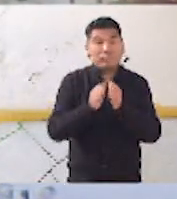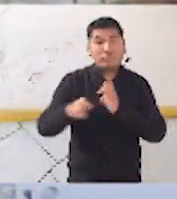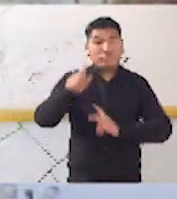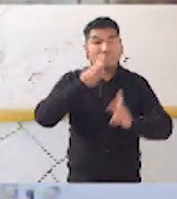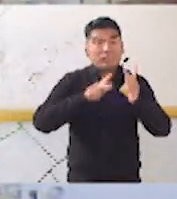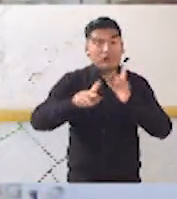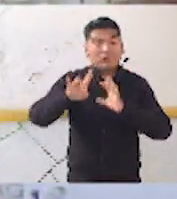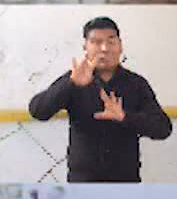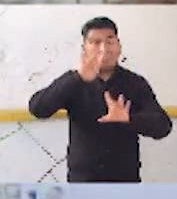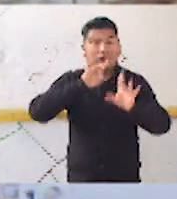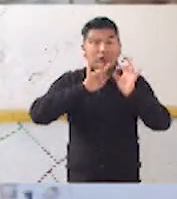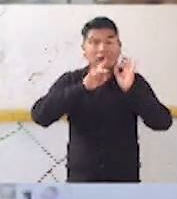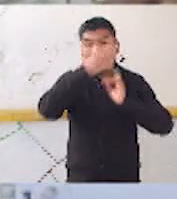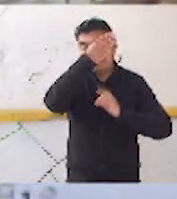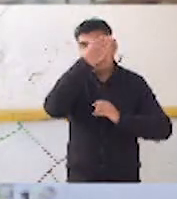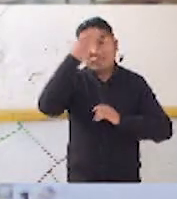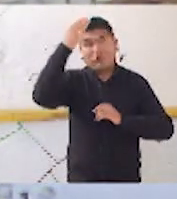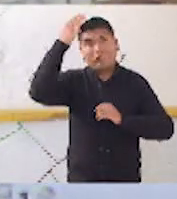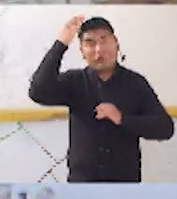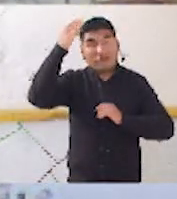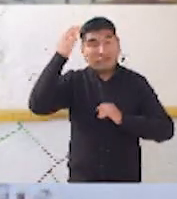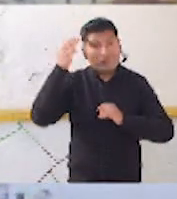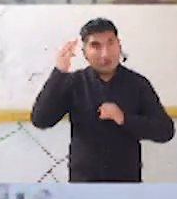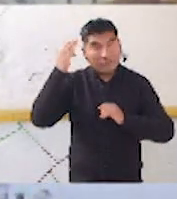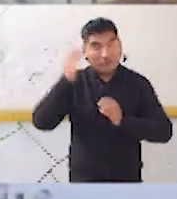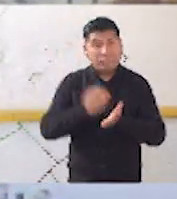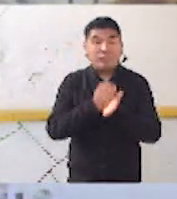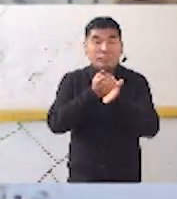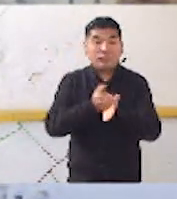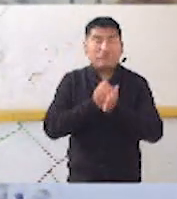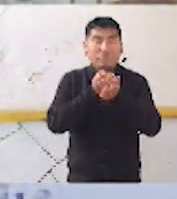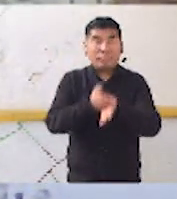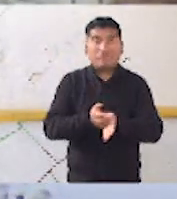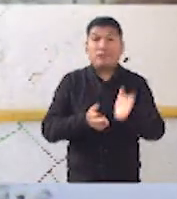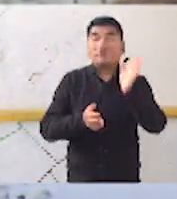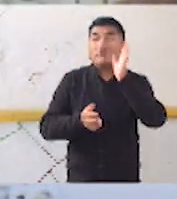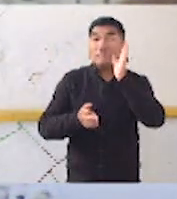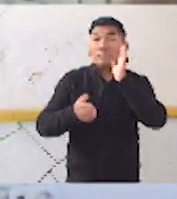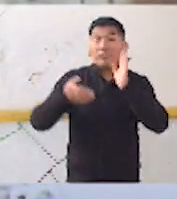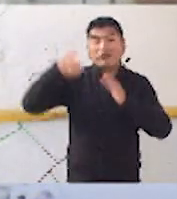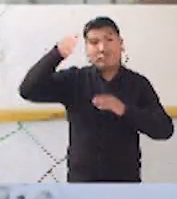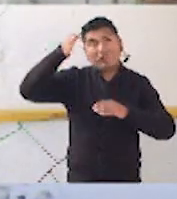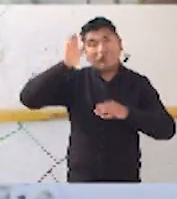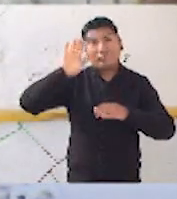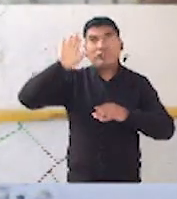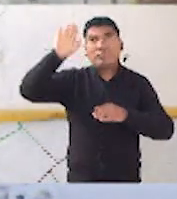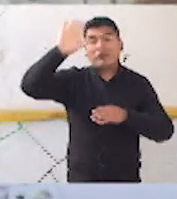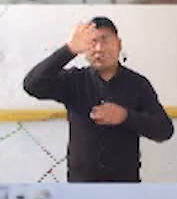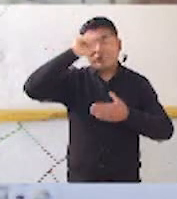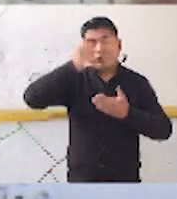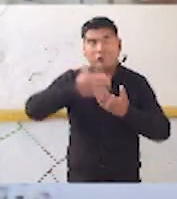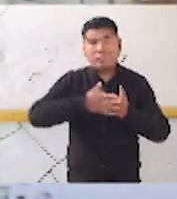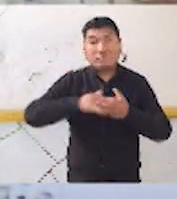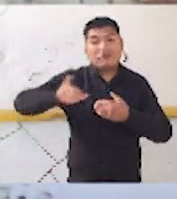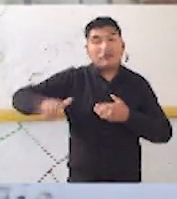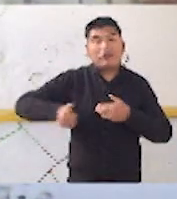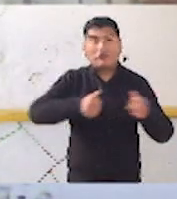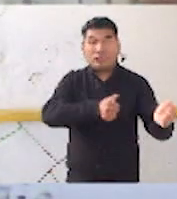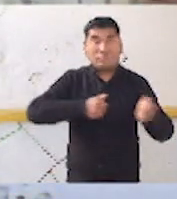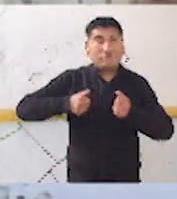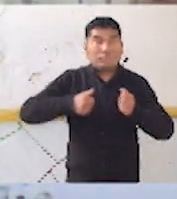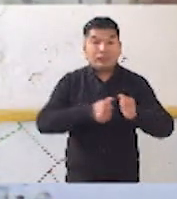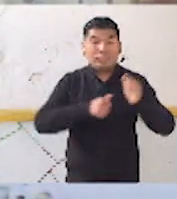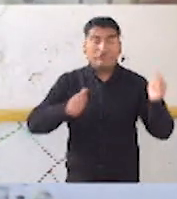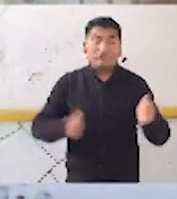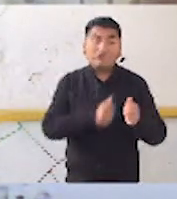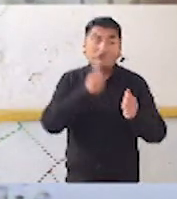elegidos, como María, la Virgen de Copacabana, Madre de Dios, su esposo San José, los